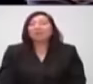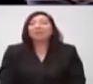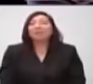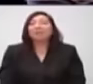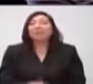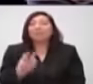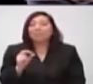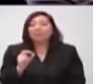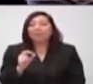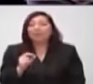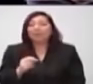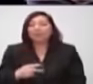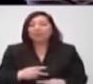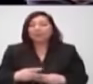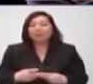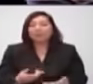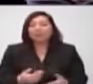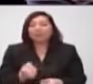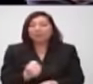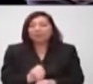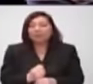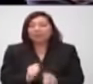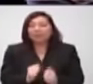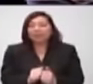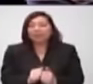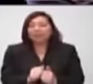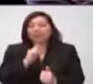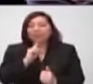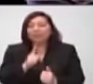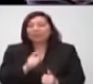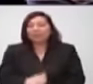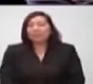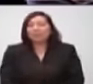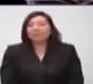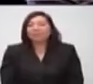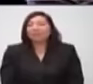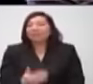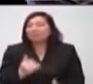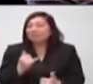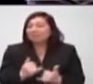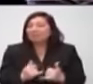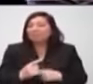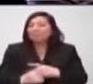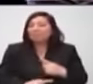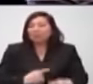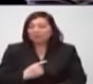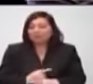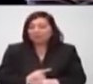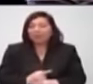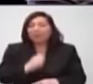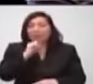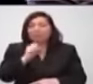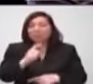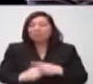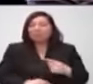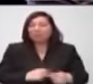son 20 kilómetros que se vienen trabajando y que estarían listos para el próximo año. Para el diciembre del